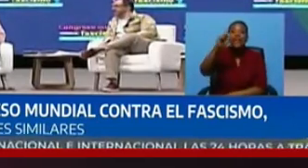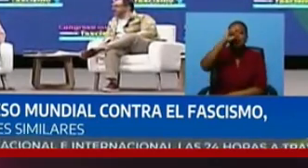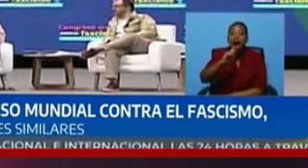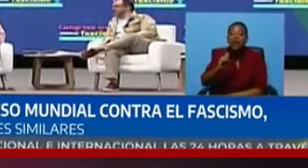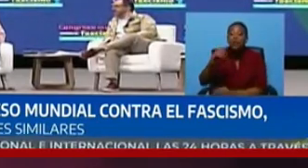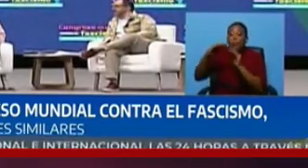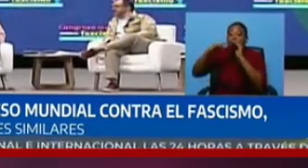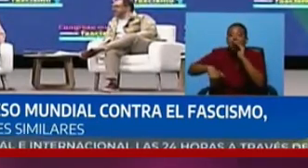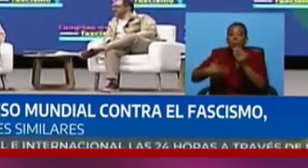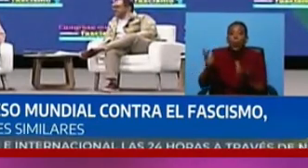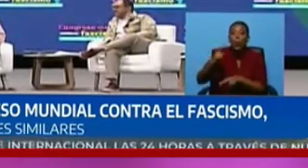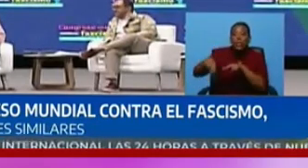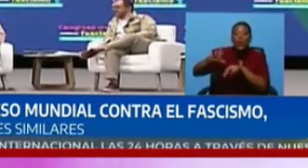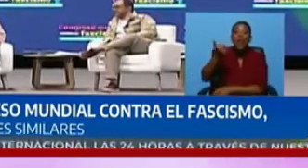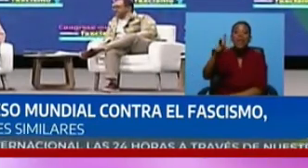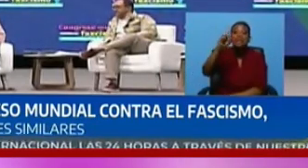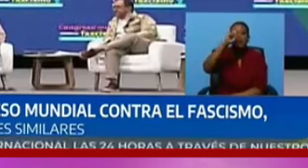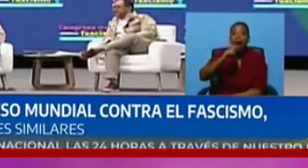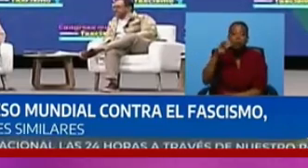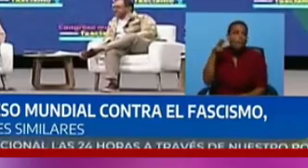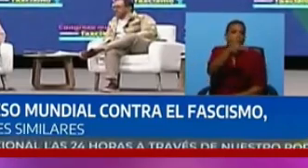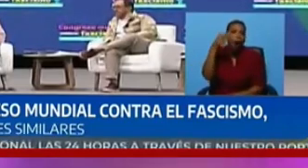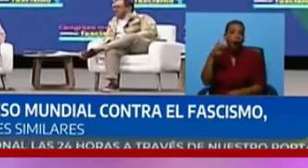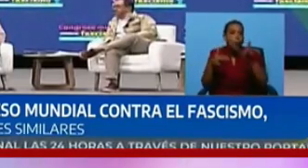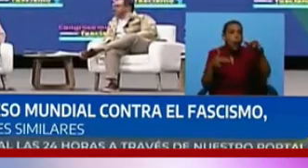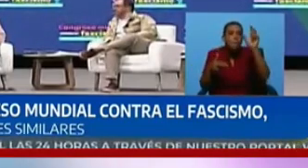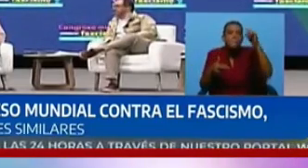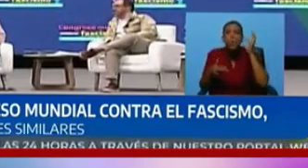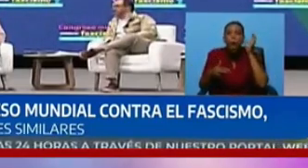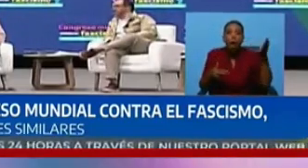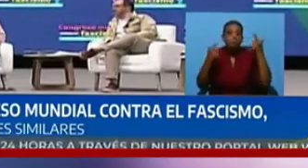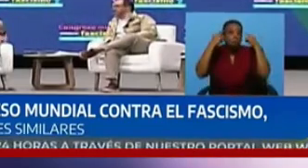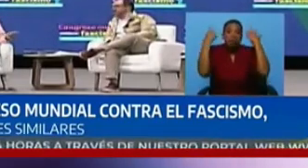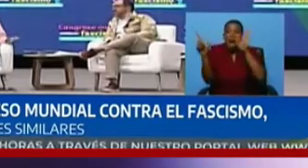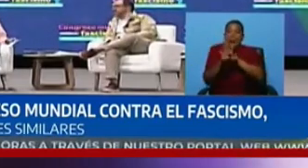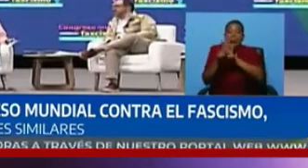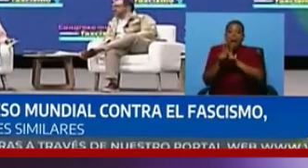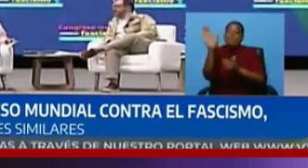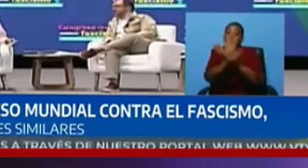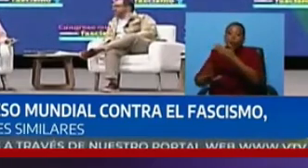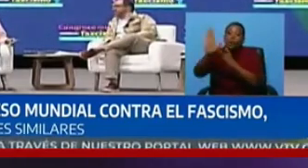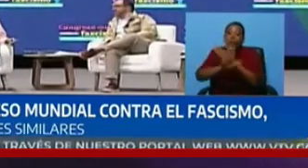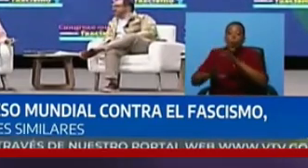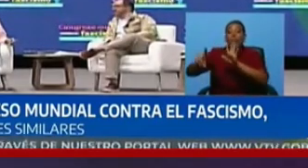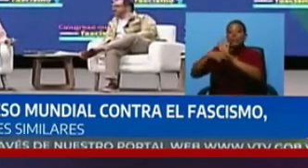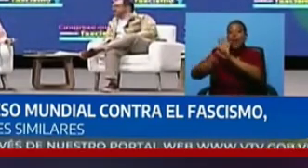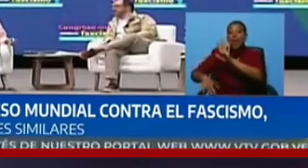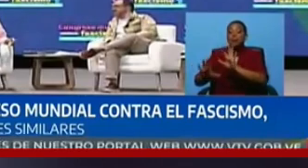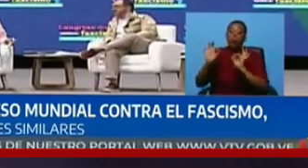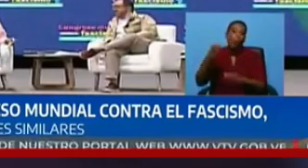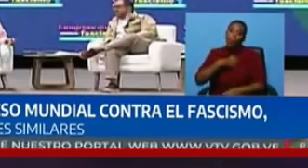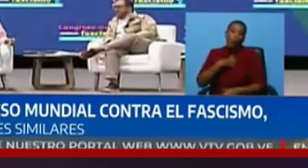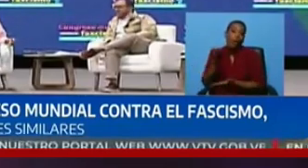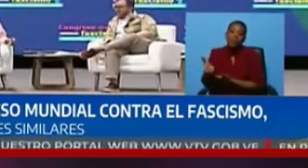los años 60, aquella niña quemada por el napalm, es decir, fotos de estas espantosas,